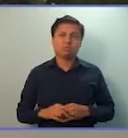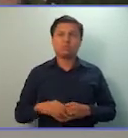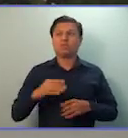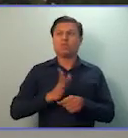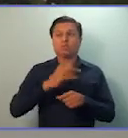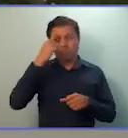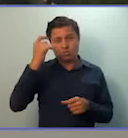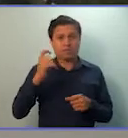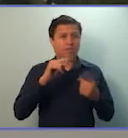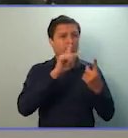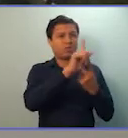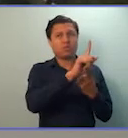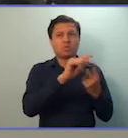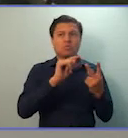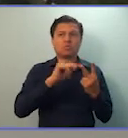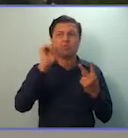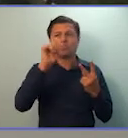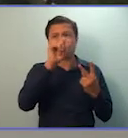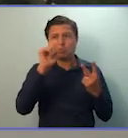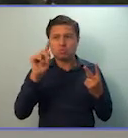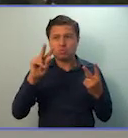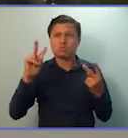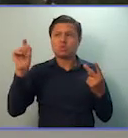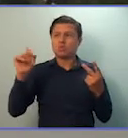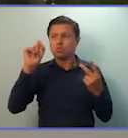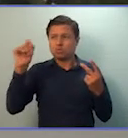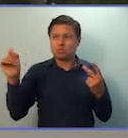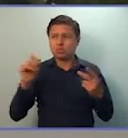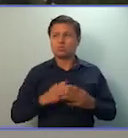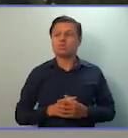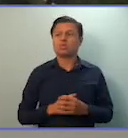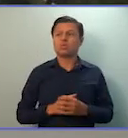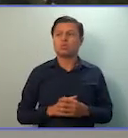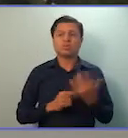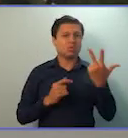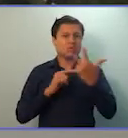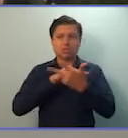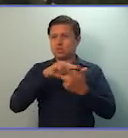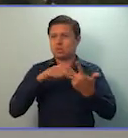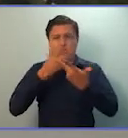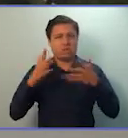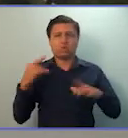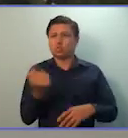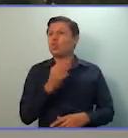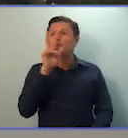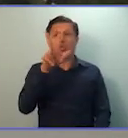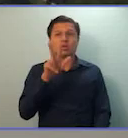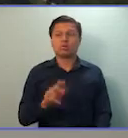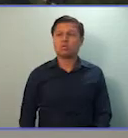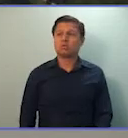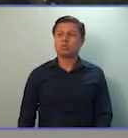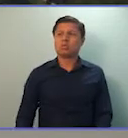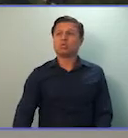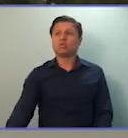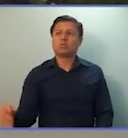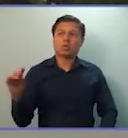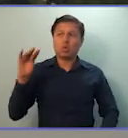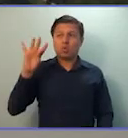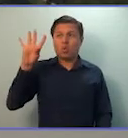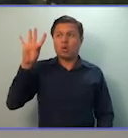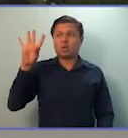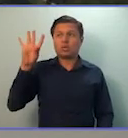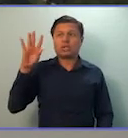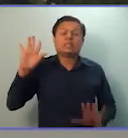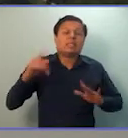partido número uno la fotografía de partido número dos la fotografía del partido número tres y ahí se acabó ya las posibilidades y sólo uno cuarta marca sí